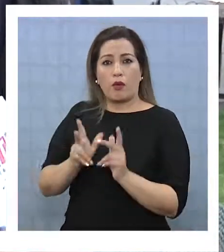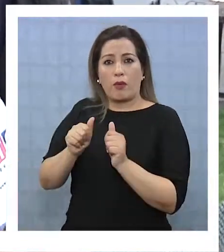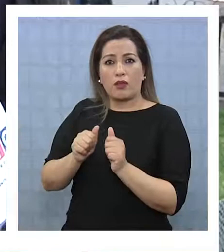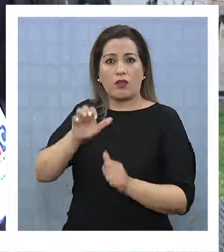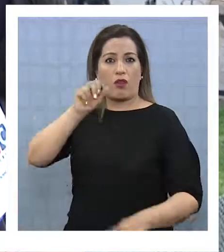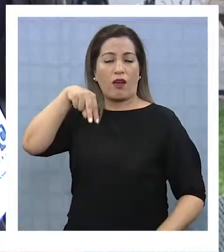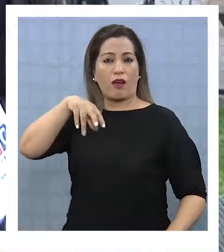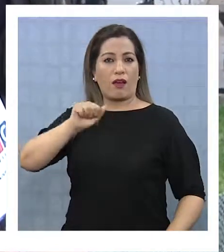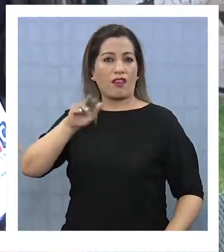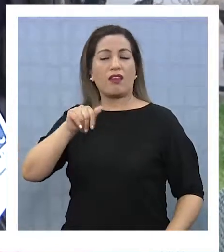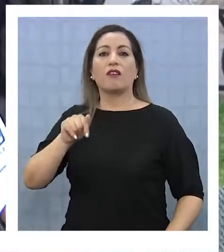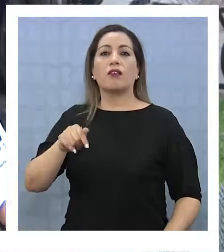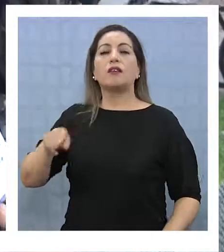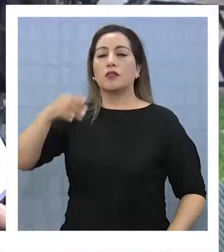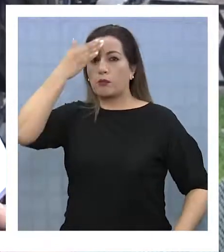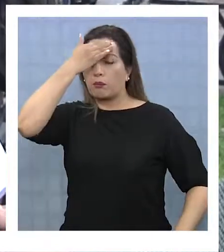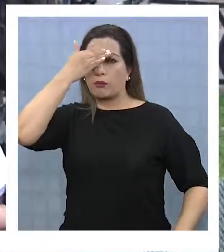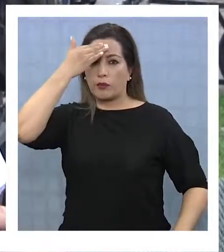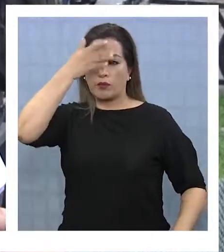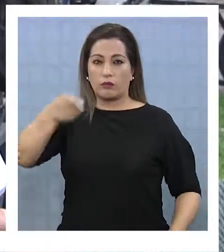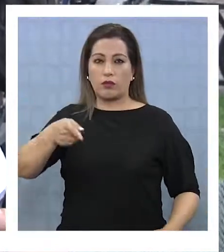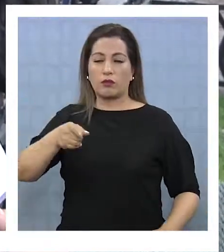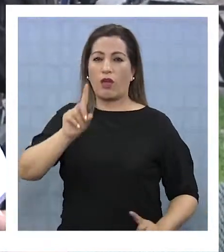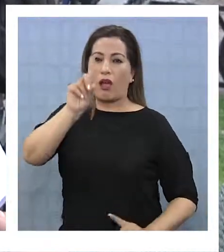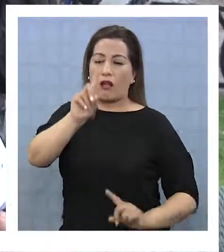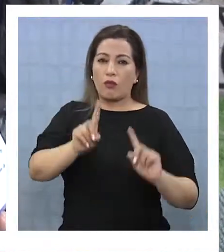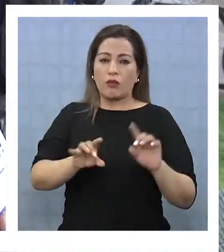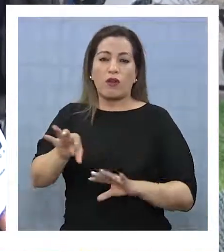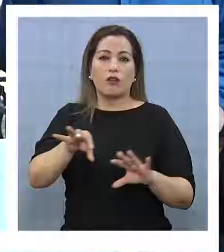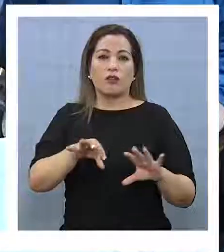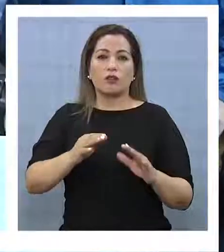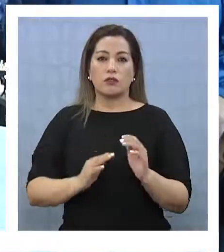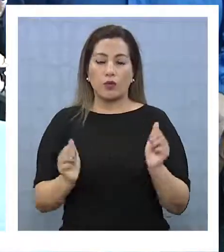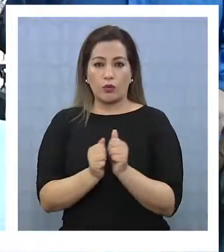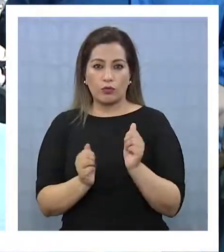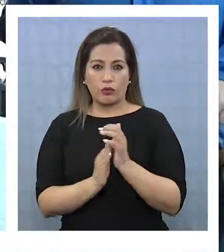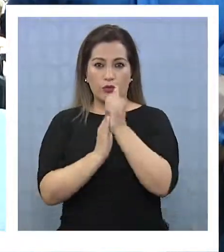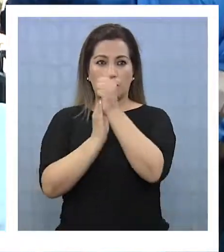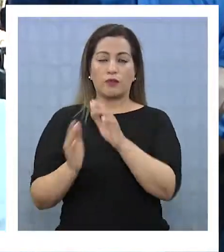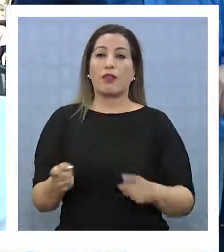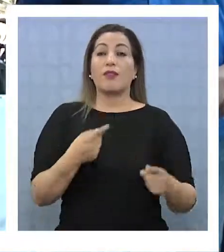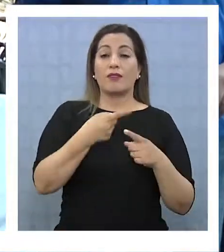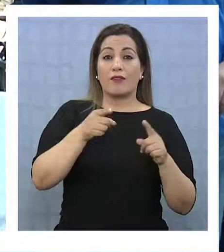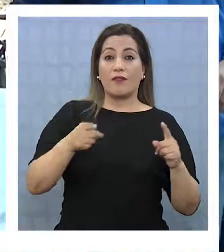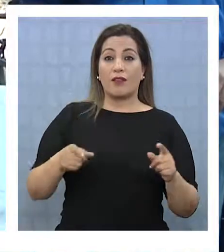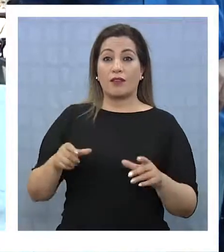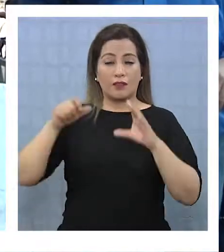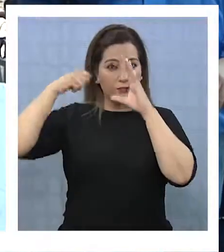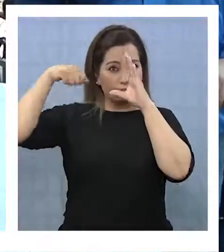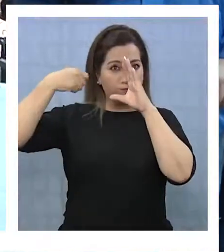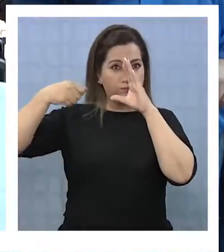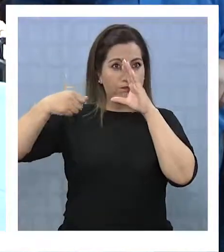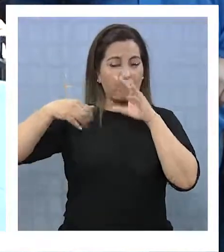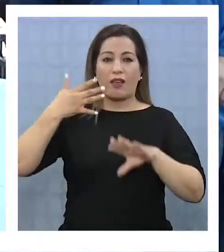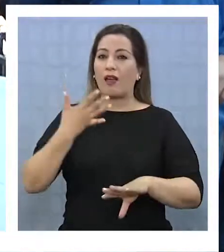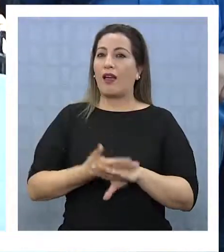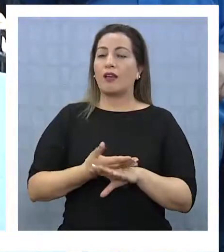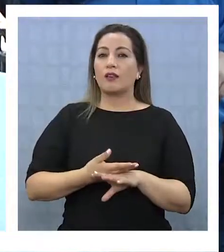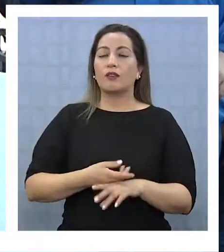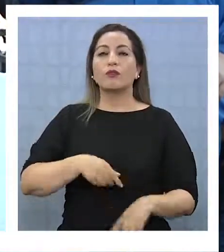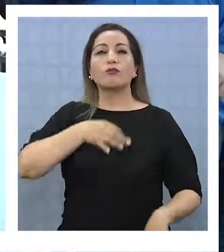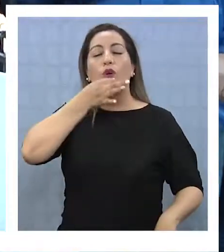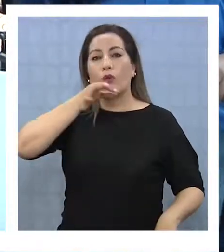nos indican que efectivamente se ha estado preocupando de detalles con los dirigentes. Los distintos medios presentes recogamos una versión de la